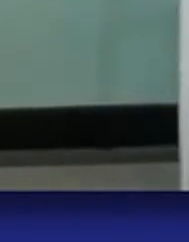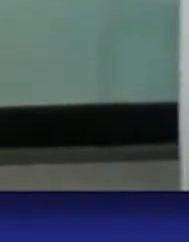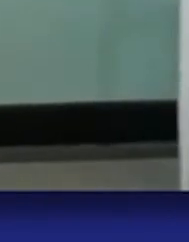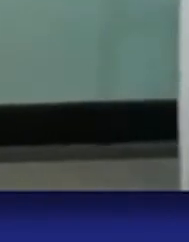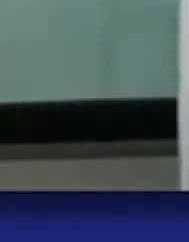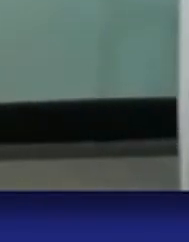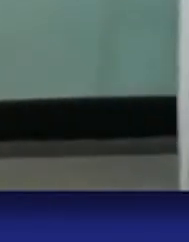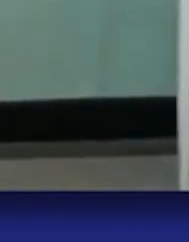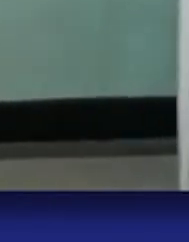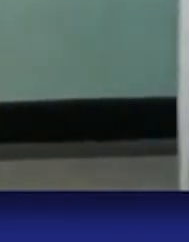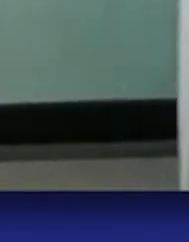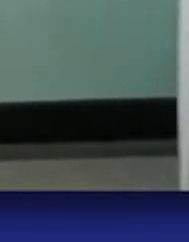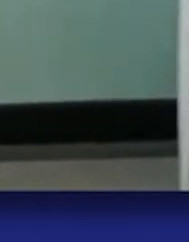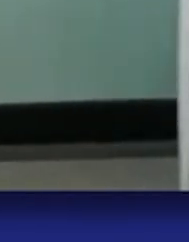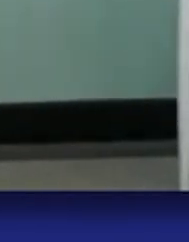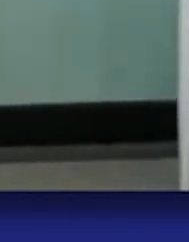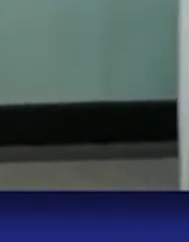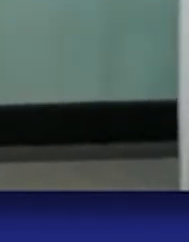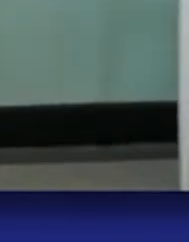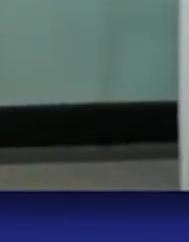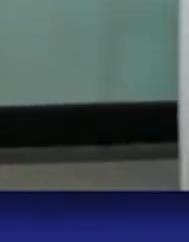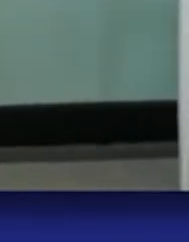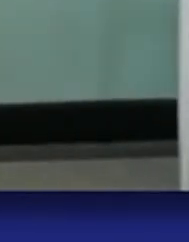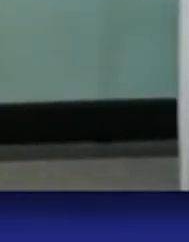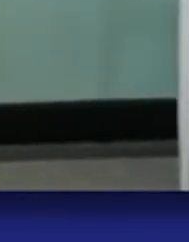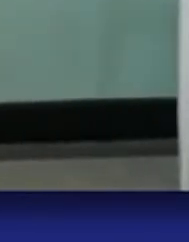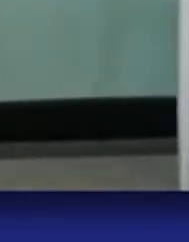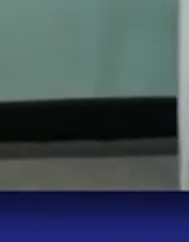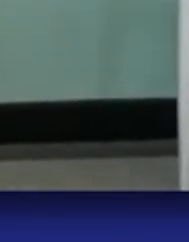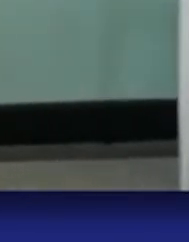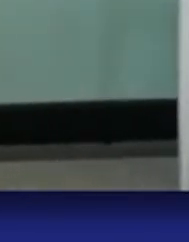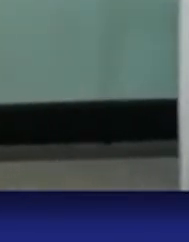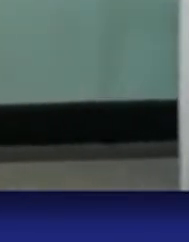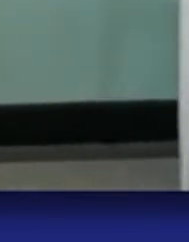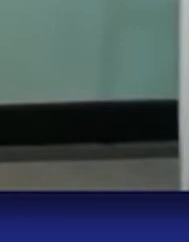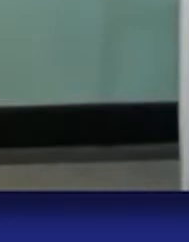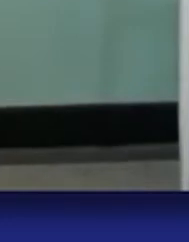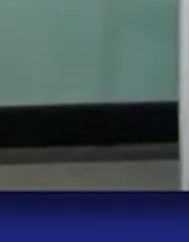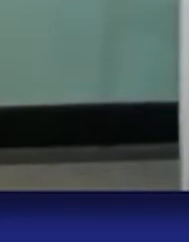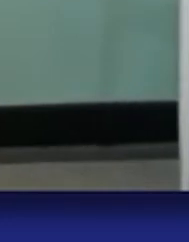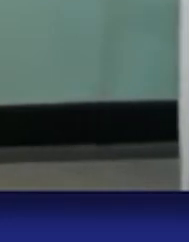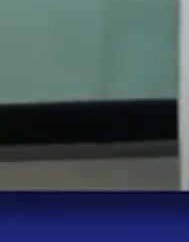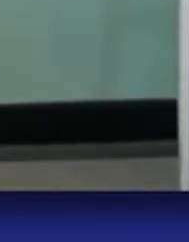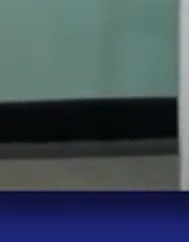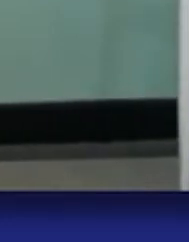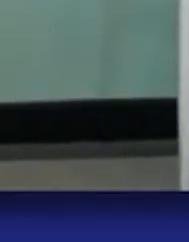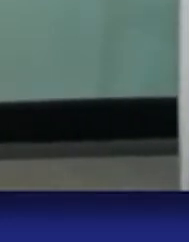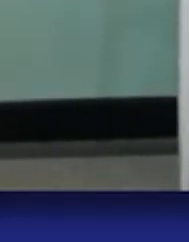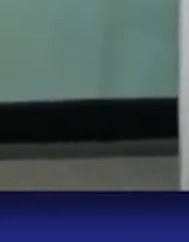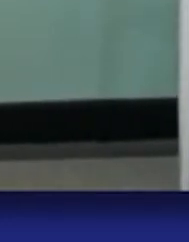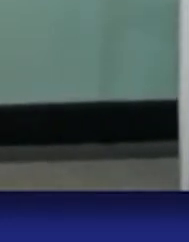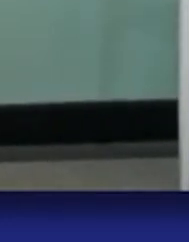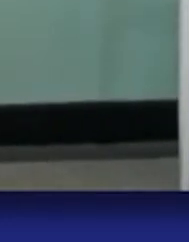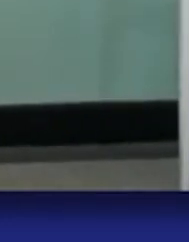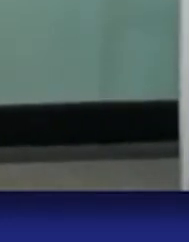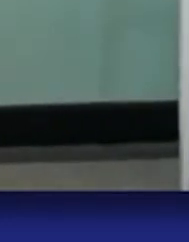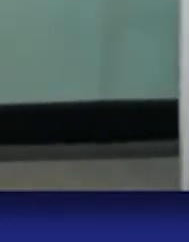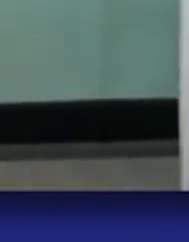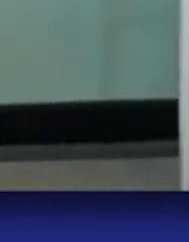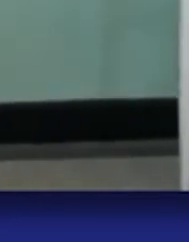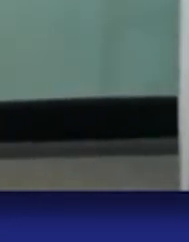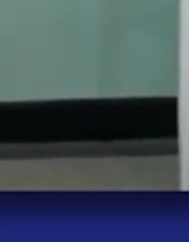El número 6. El 6 entre el número 1 nos da como resultado el número 6. El número 6 entre 2 nos